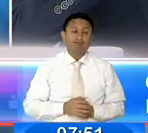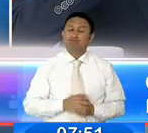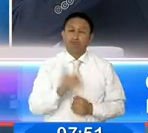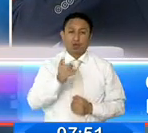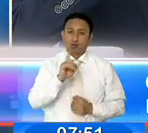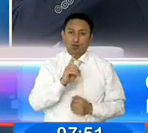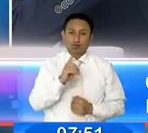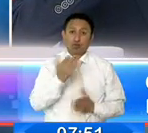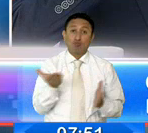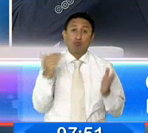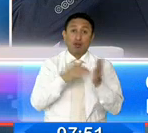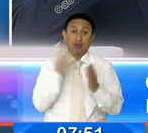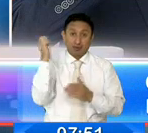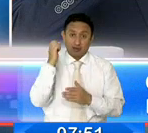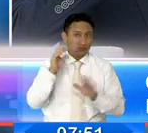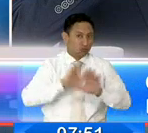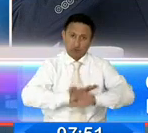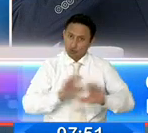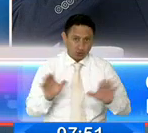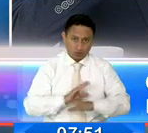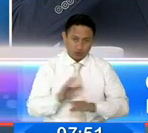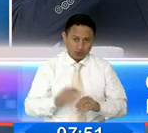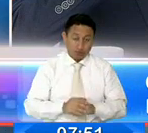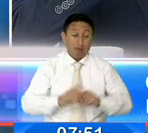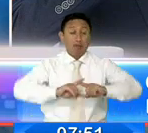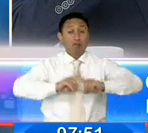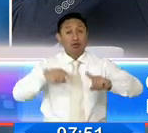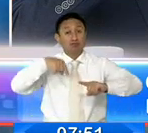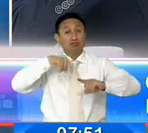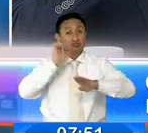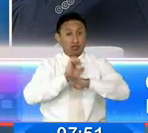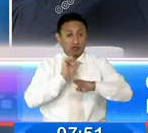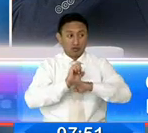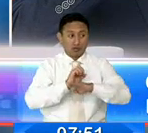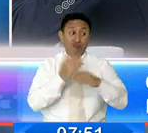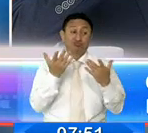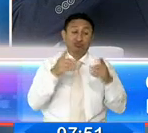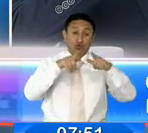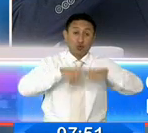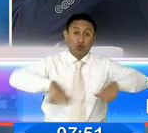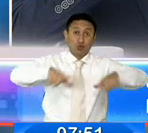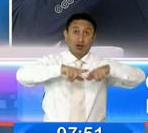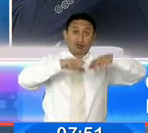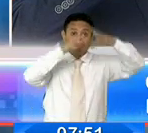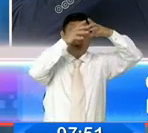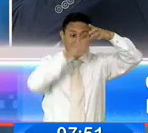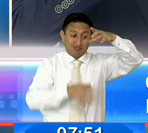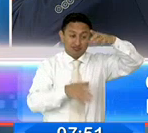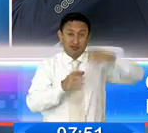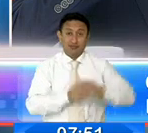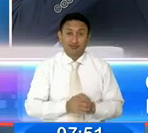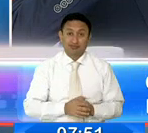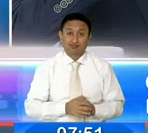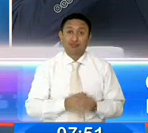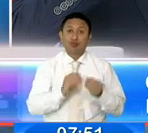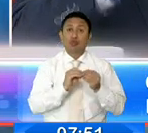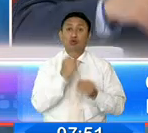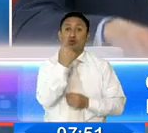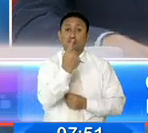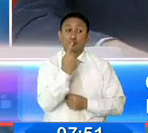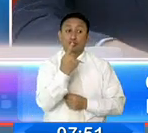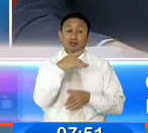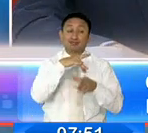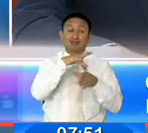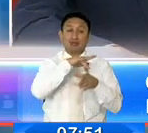prevé, créame usted, no se prevé, pero nuestro país está en una zona 1 y Sí, la claro. zona 1 es de alto